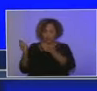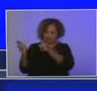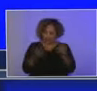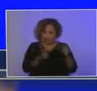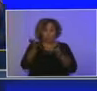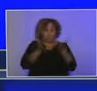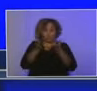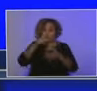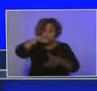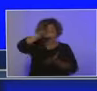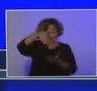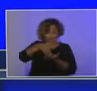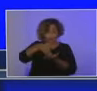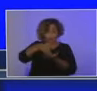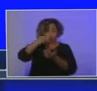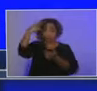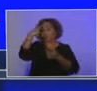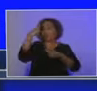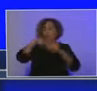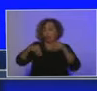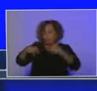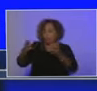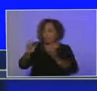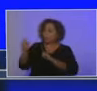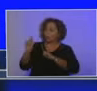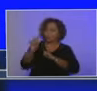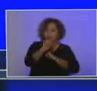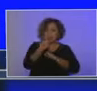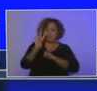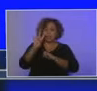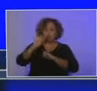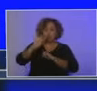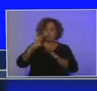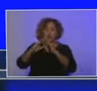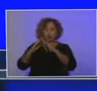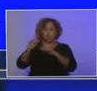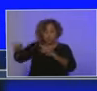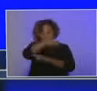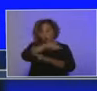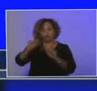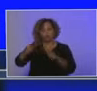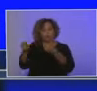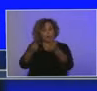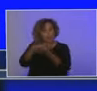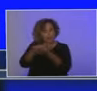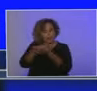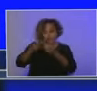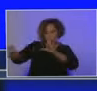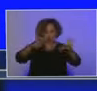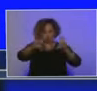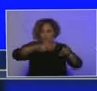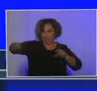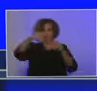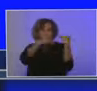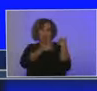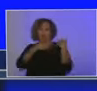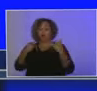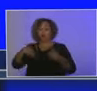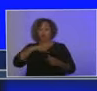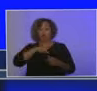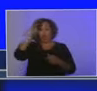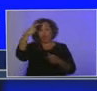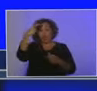de servicios, hay que traer de vuelta a los gobiernos municipales. Son 78 gobiernos municipales. O sea, aquí el gobierno central no es un gobierno aparte del